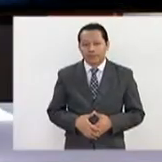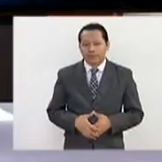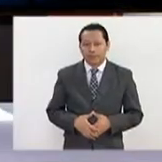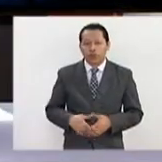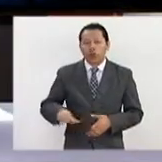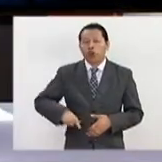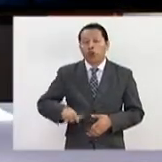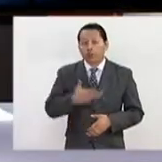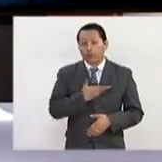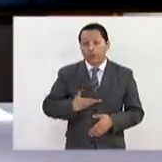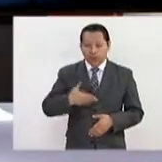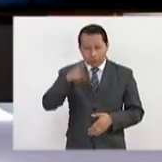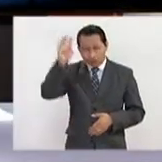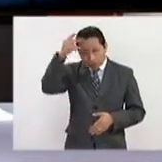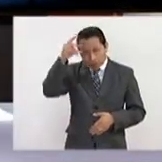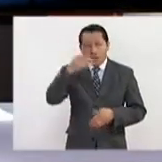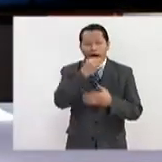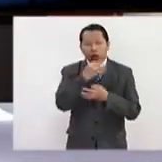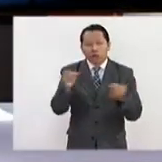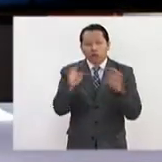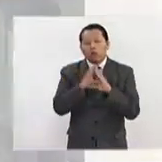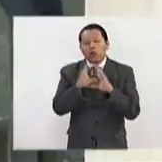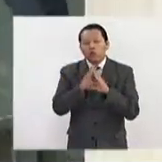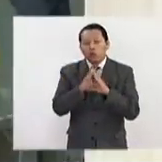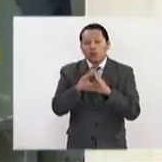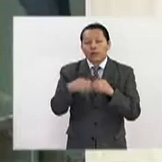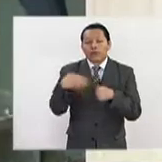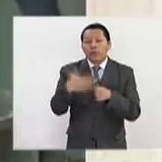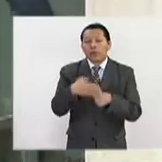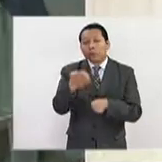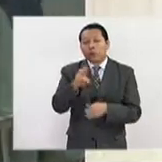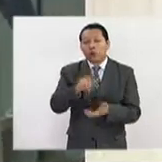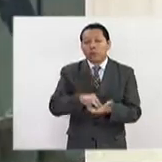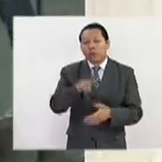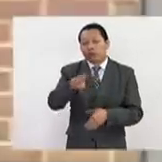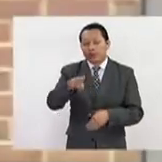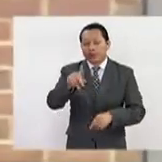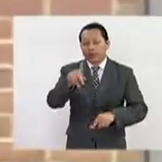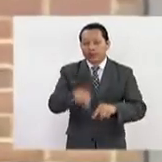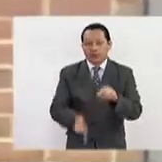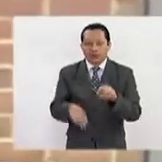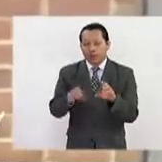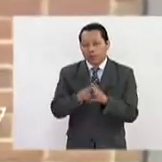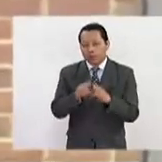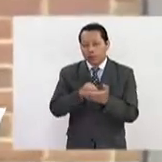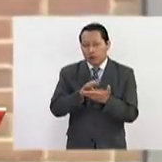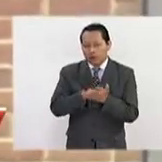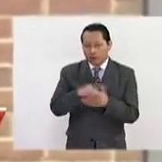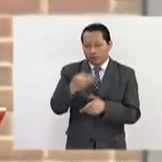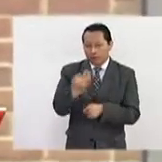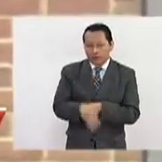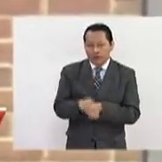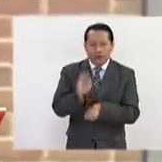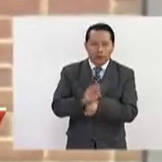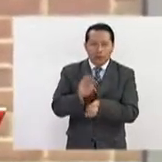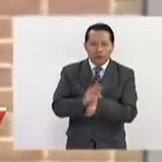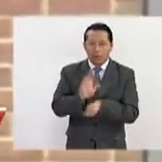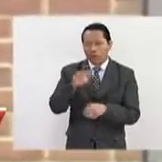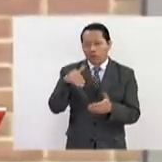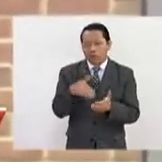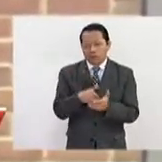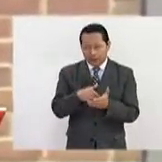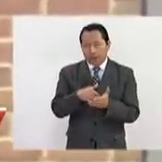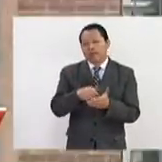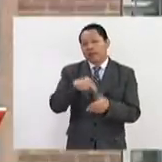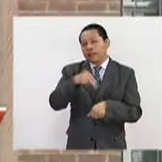El gobierno del presidente Donald Trump anunció que eliminará en enero de 2019 un estatus migratorio temporal que ampara a 5,000